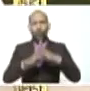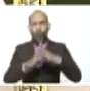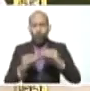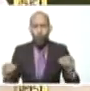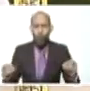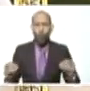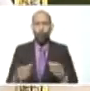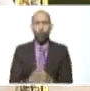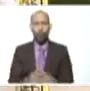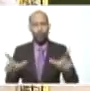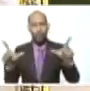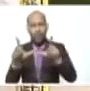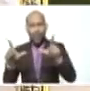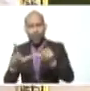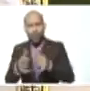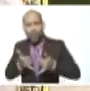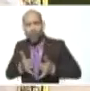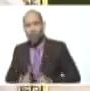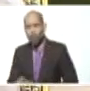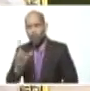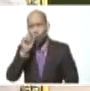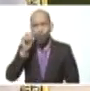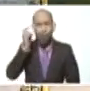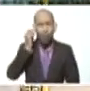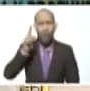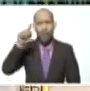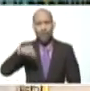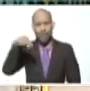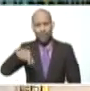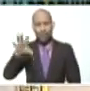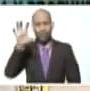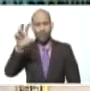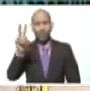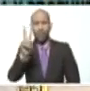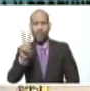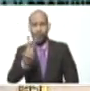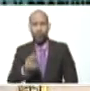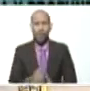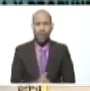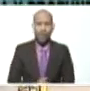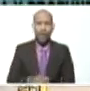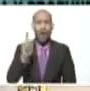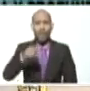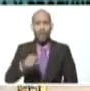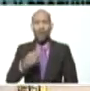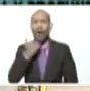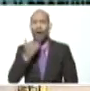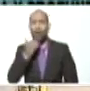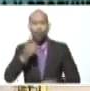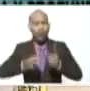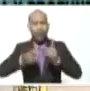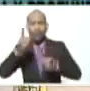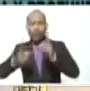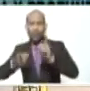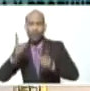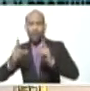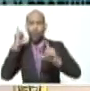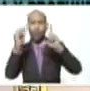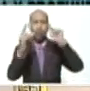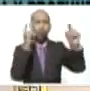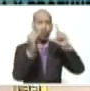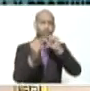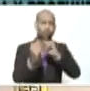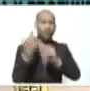las hijas e hijos de esta nación, incluidos los muchos que se han visto obligados a salir de